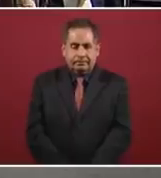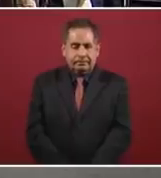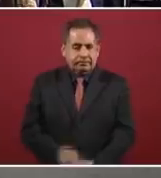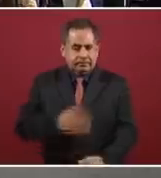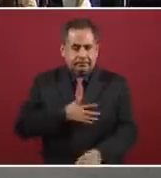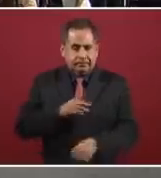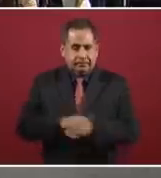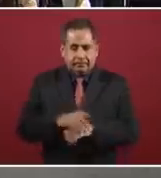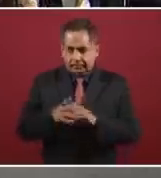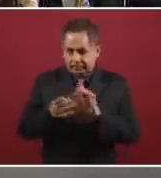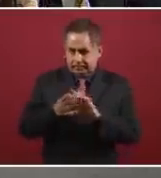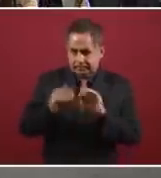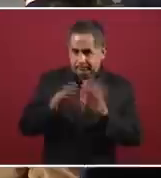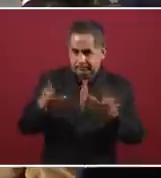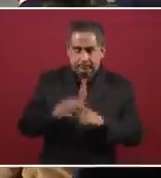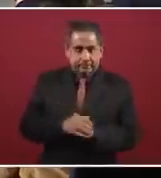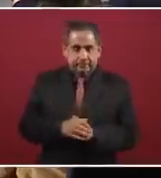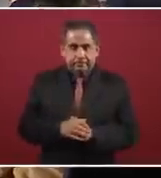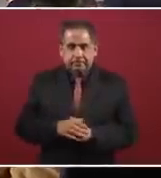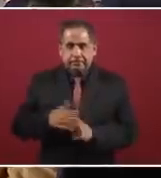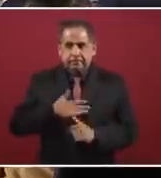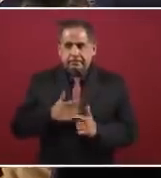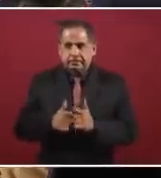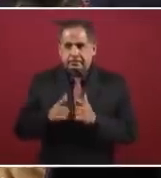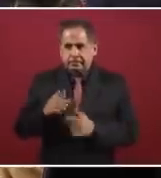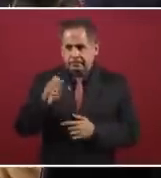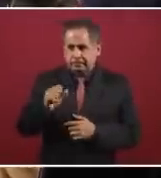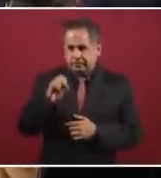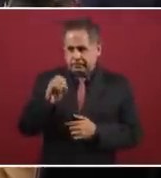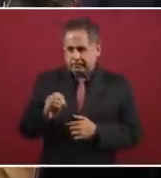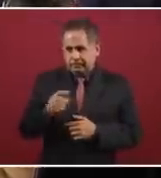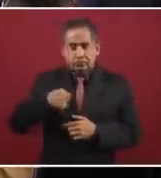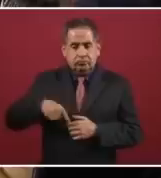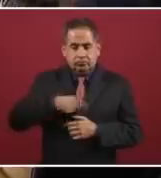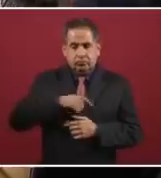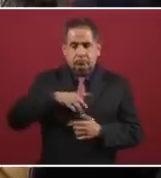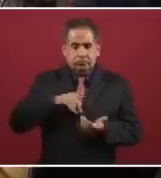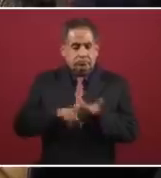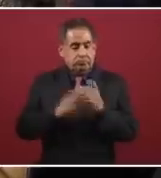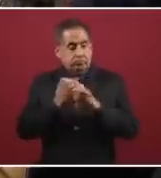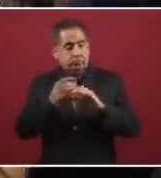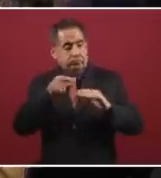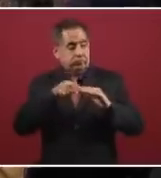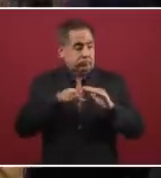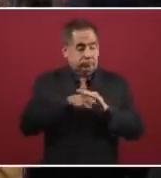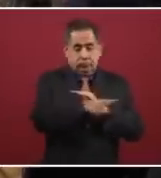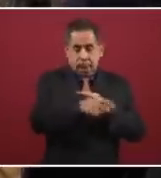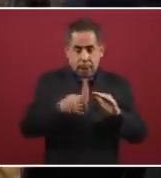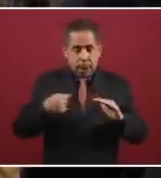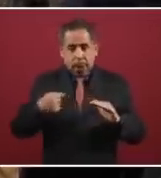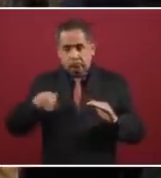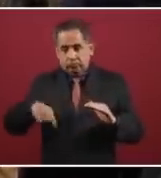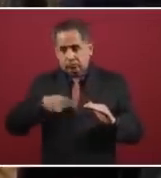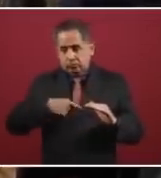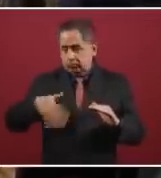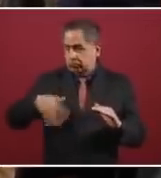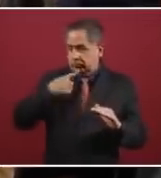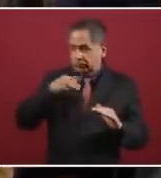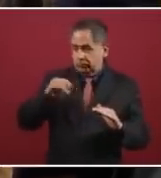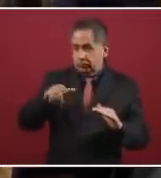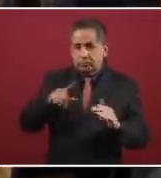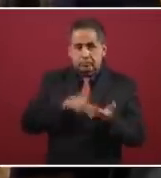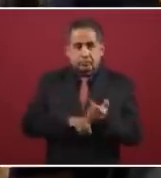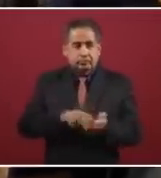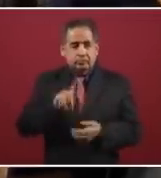Buenos días. Bueno, aclarando un poco la situación de Grupo Carso, nosotros tenemos un ducto que nominalmente, como lo explicó Miguel Reyes, tenía